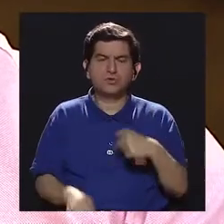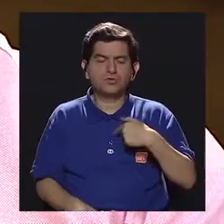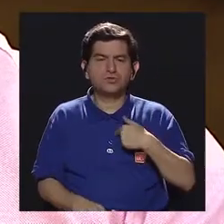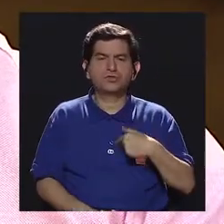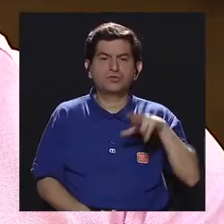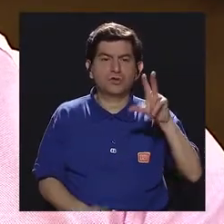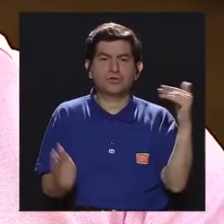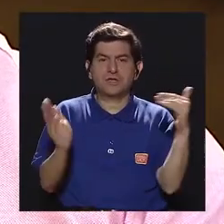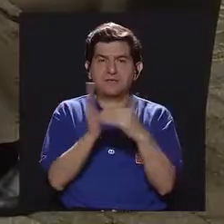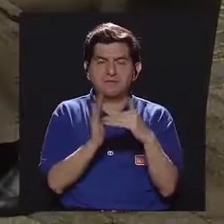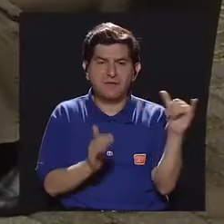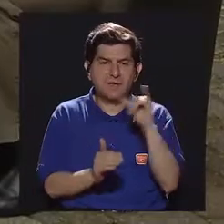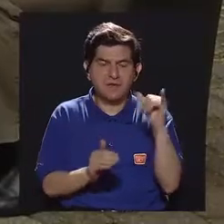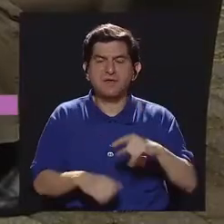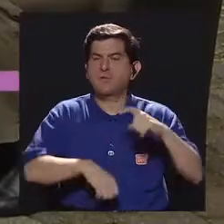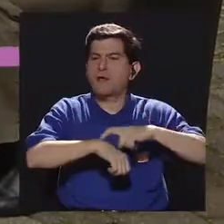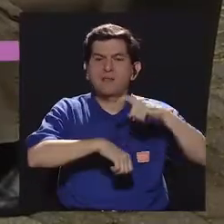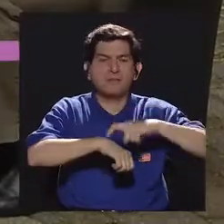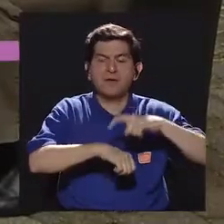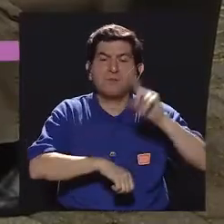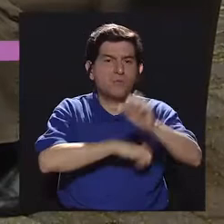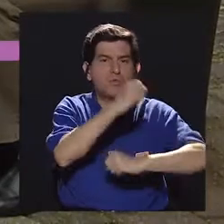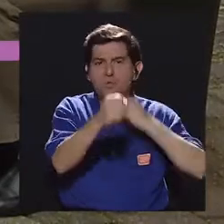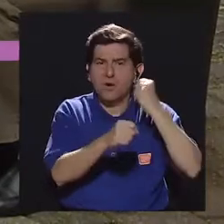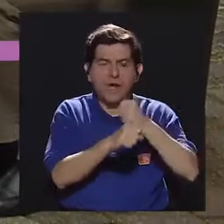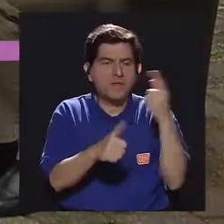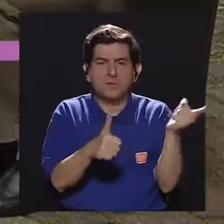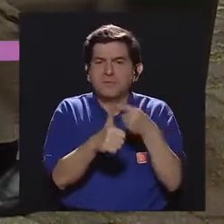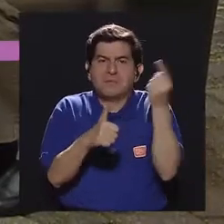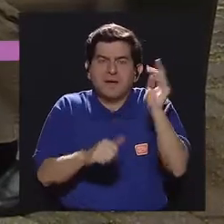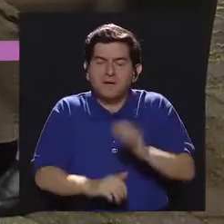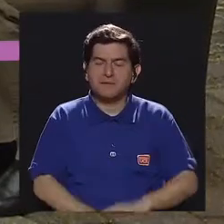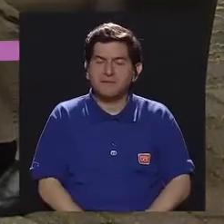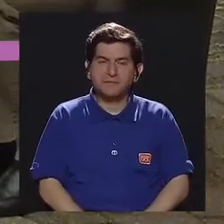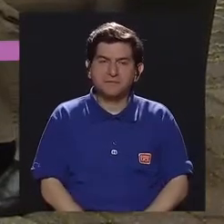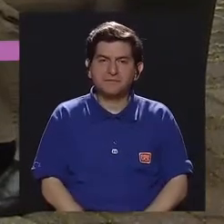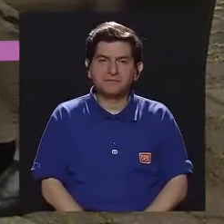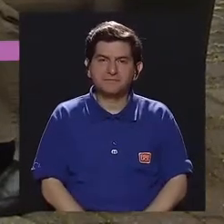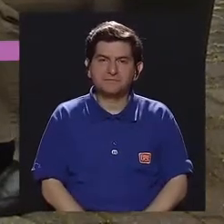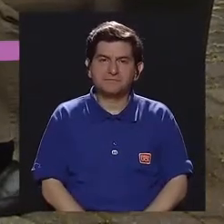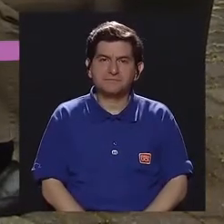hice 3,000 en la misma ventana de tiempo, en un año, en el primer año. Entonces,